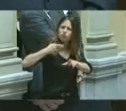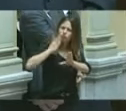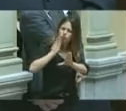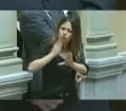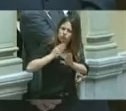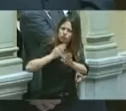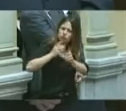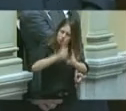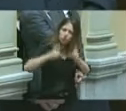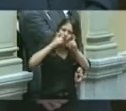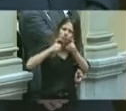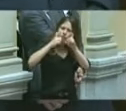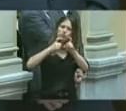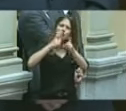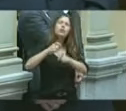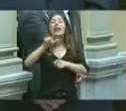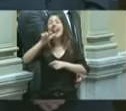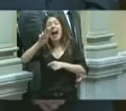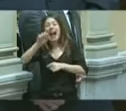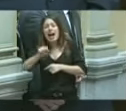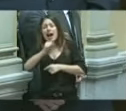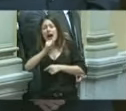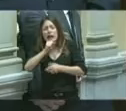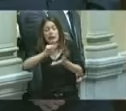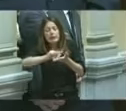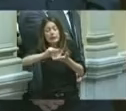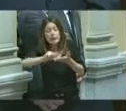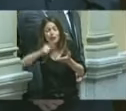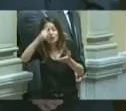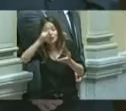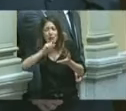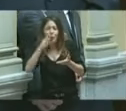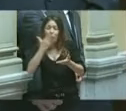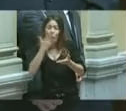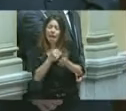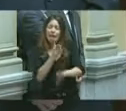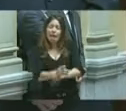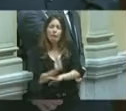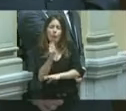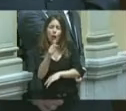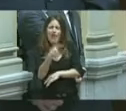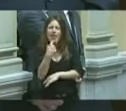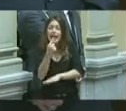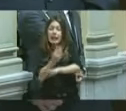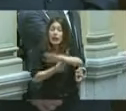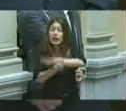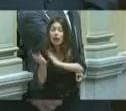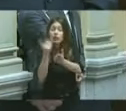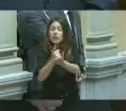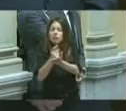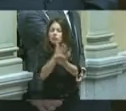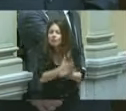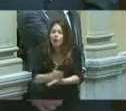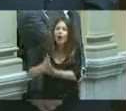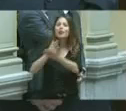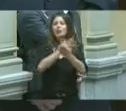que le costaba escribir por sus escasos años de escuela, siempre decía que si volviera a nacer, lo único que querría es poder estudiar para aspirar a un mejor